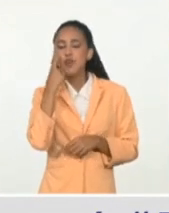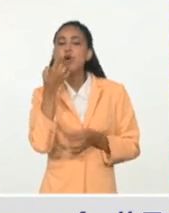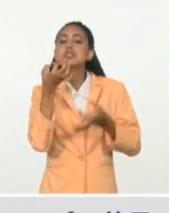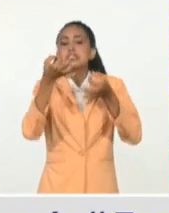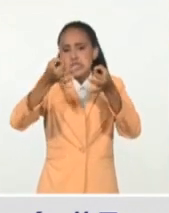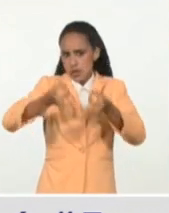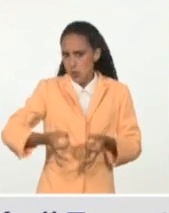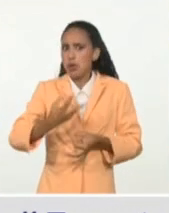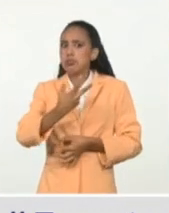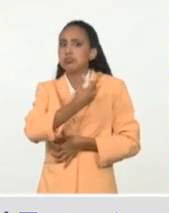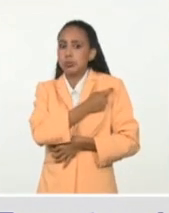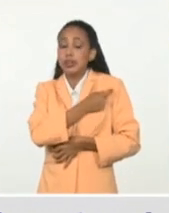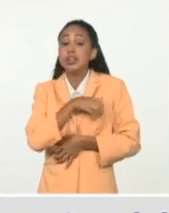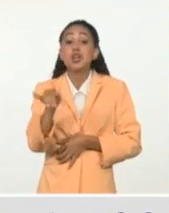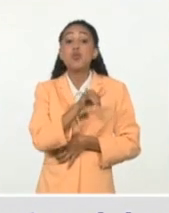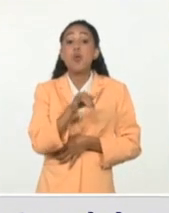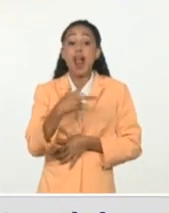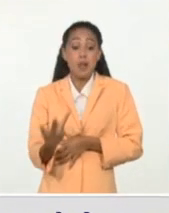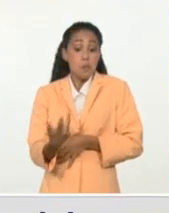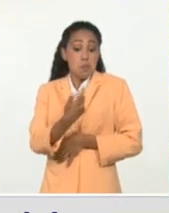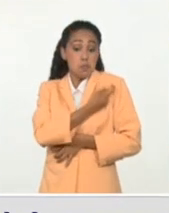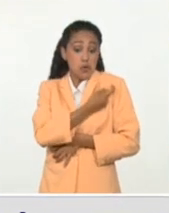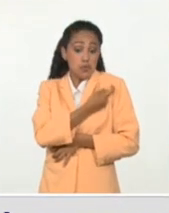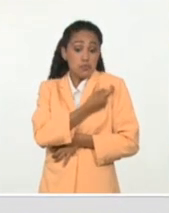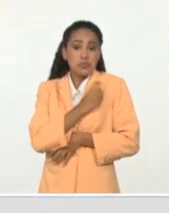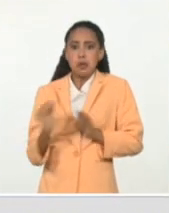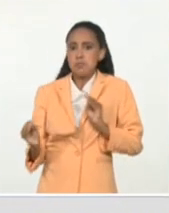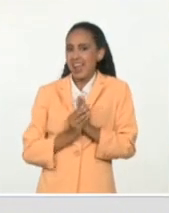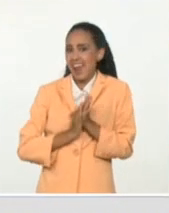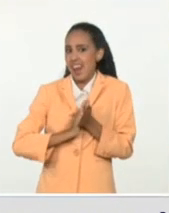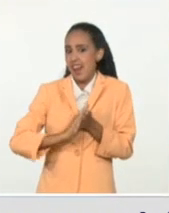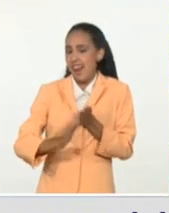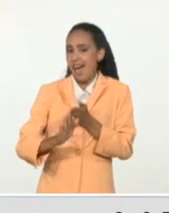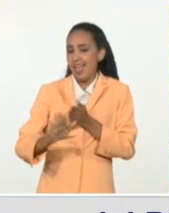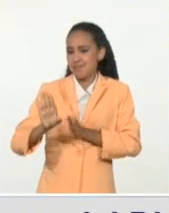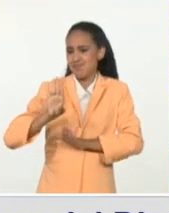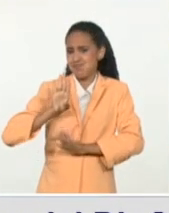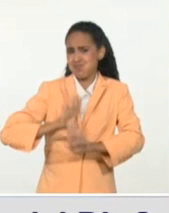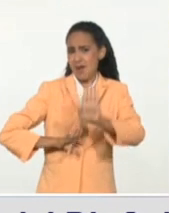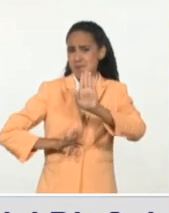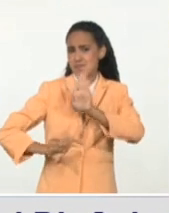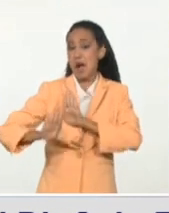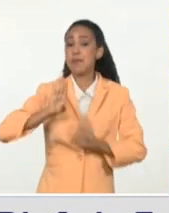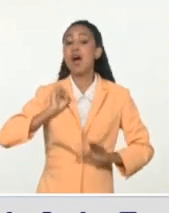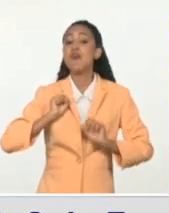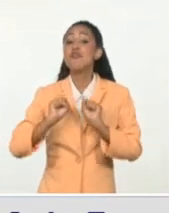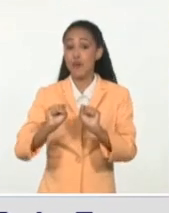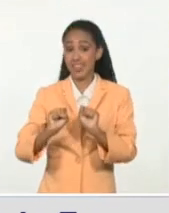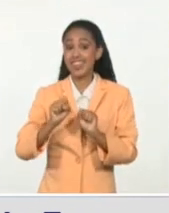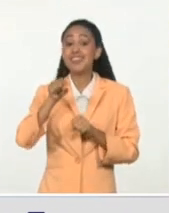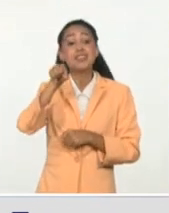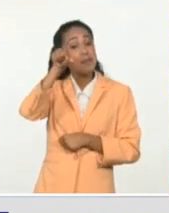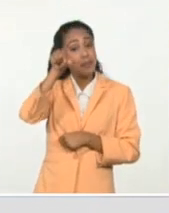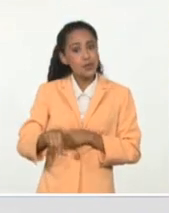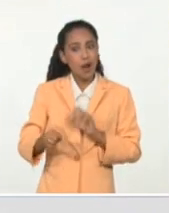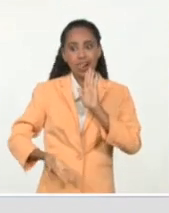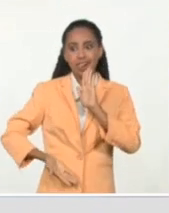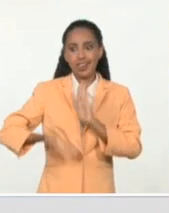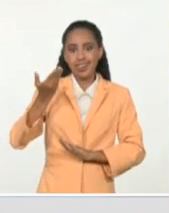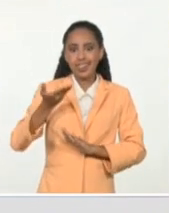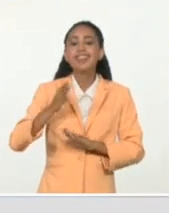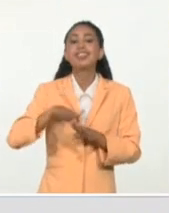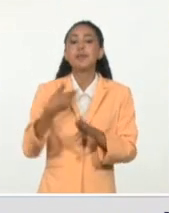altamente inmunogénico. Es decir, que es un candidato a vacuna que una vez administrado en las personas convalecientes, eleva de